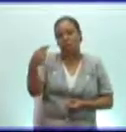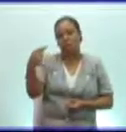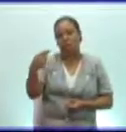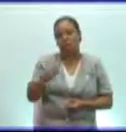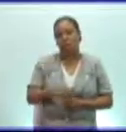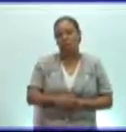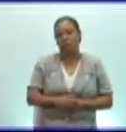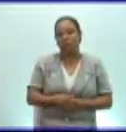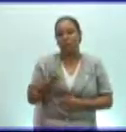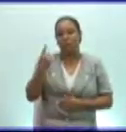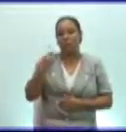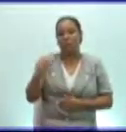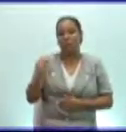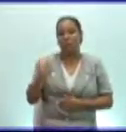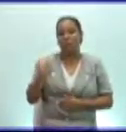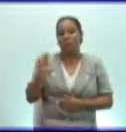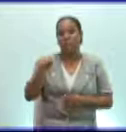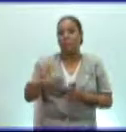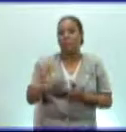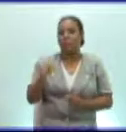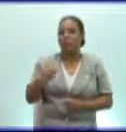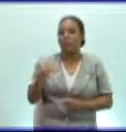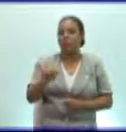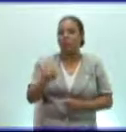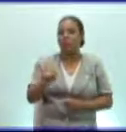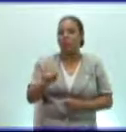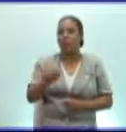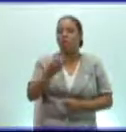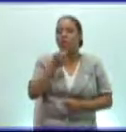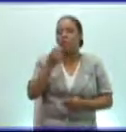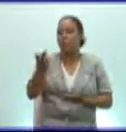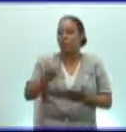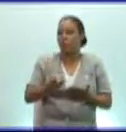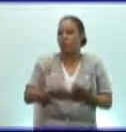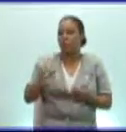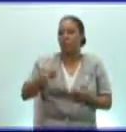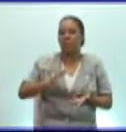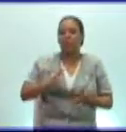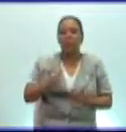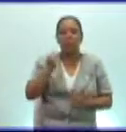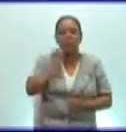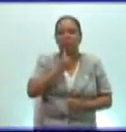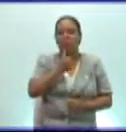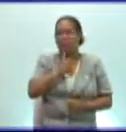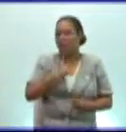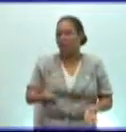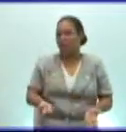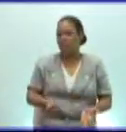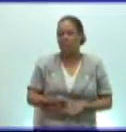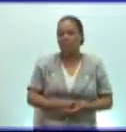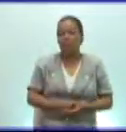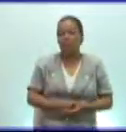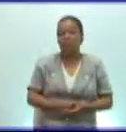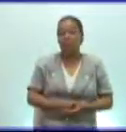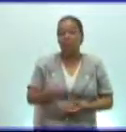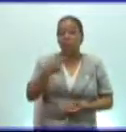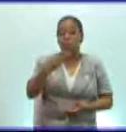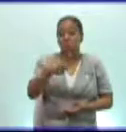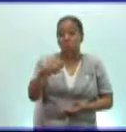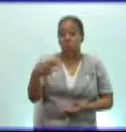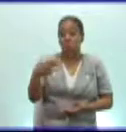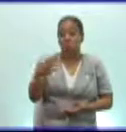bien, esto también lo podríamos representar de esta forma mucho más sencilla, es decir, el ion hidrógeno lo